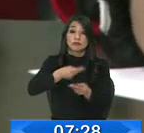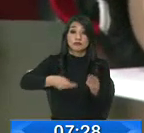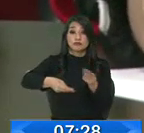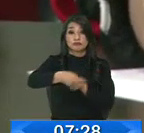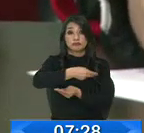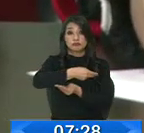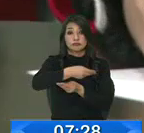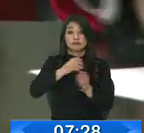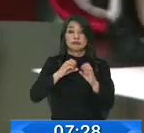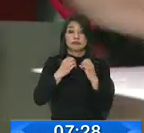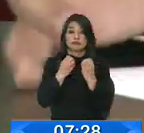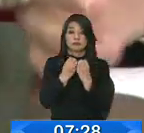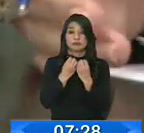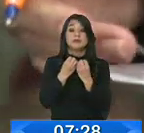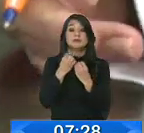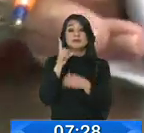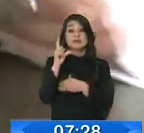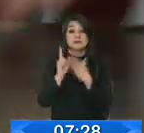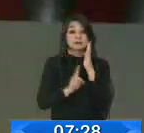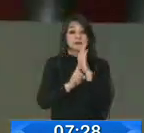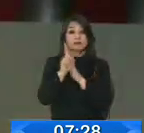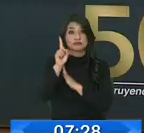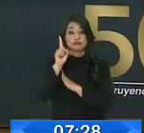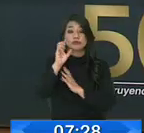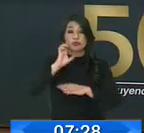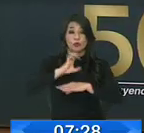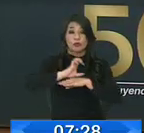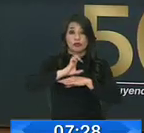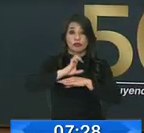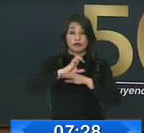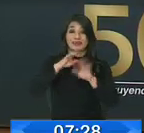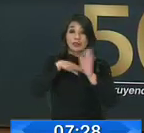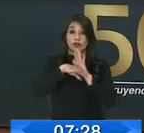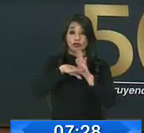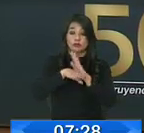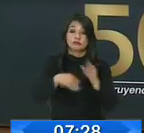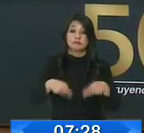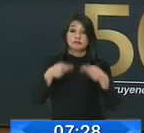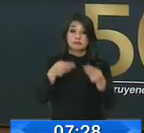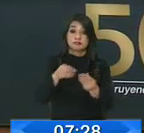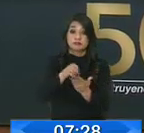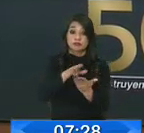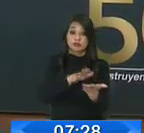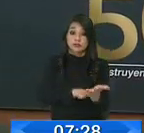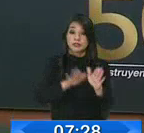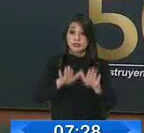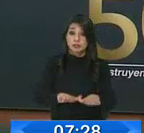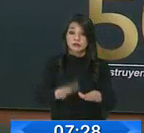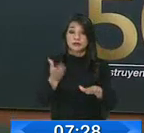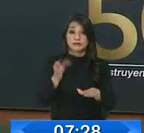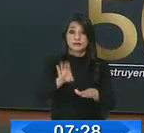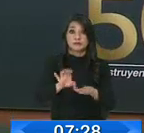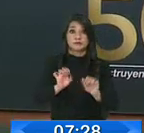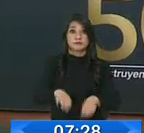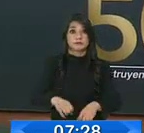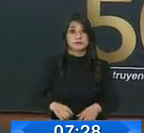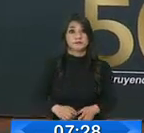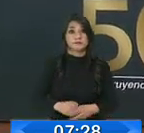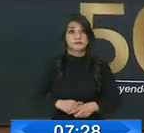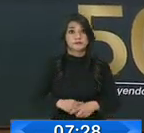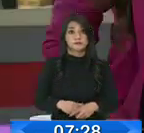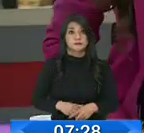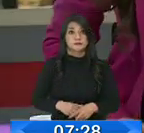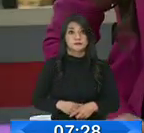Banco de Desarrollo del Ecuador. Esos fondos se destinarán para la ejecución de proyectos de preinversión e inversión, informó Javier